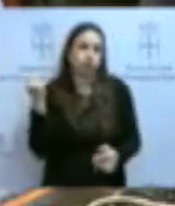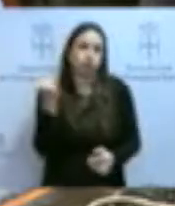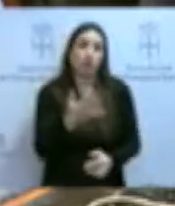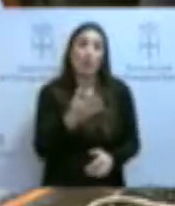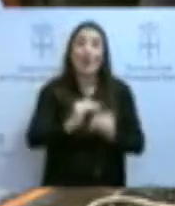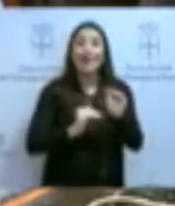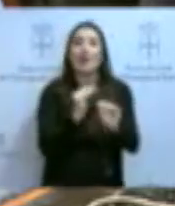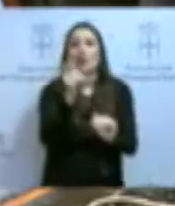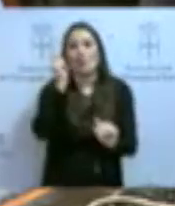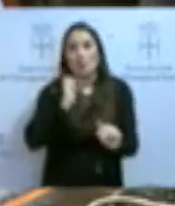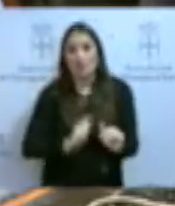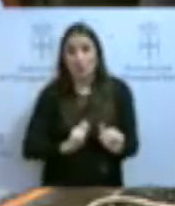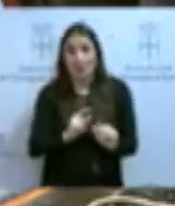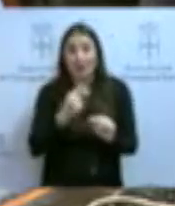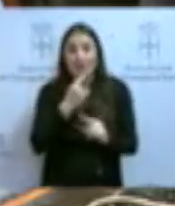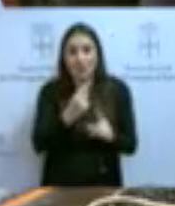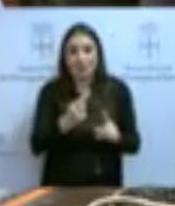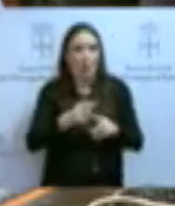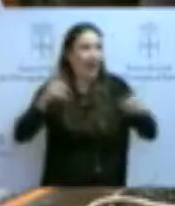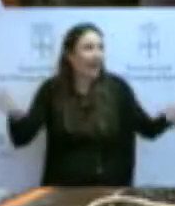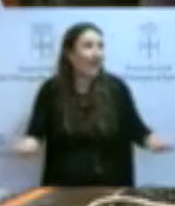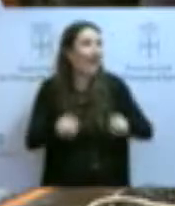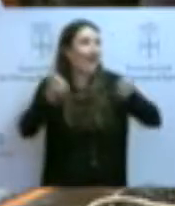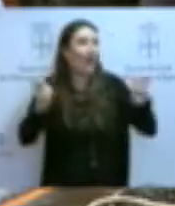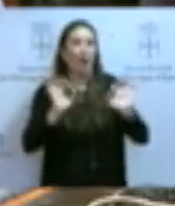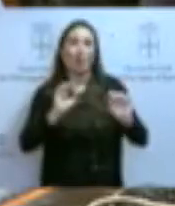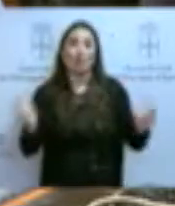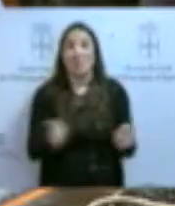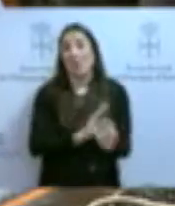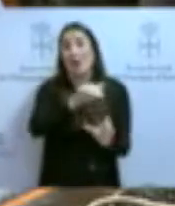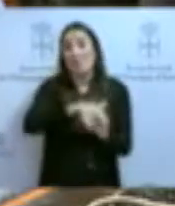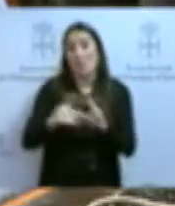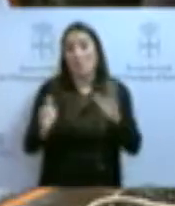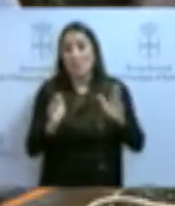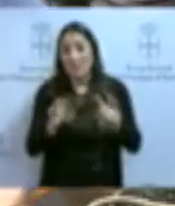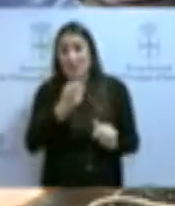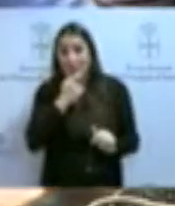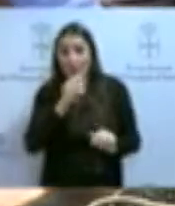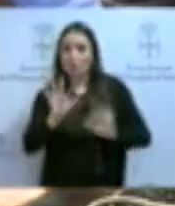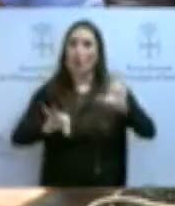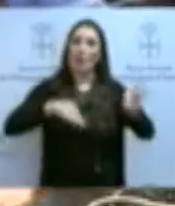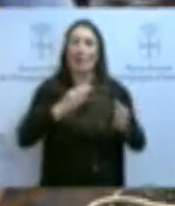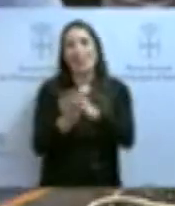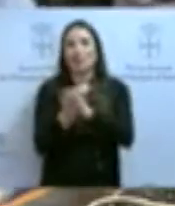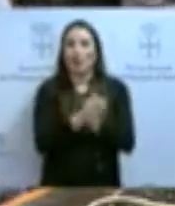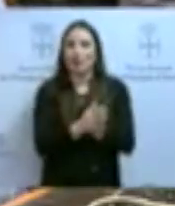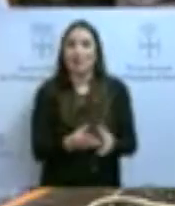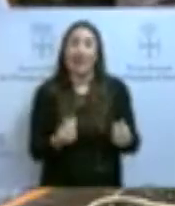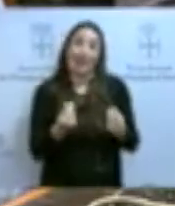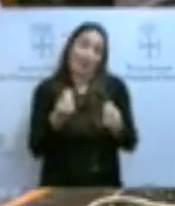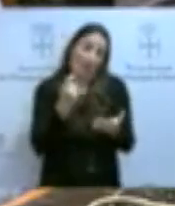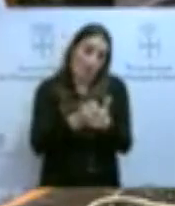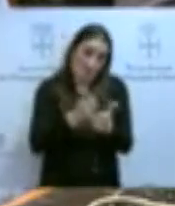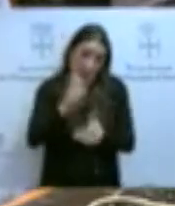carrera profesional, anunciada a bombo y platillo en plena campaña electoral del presidente Areces, en un pincheo con tortilla incluida a cargo del